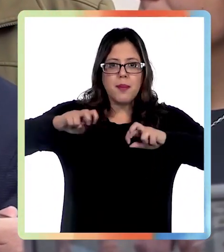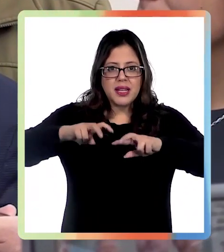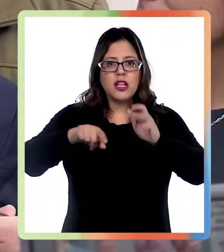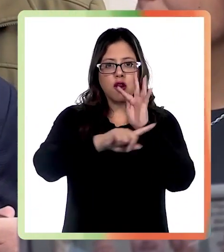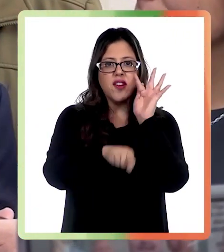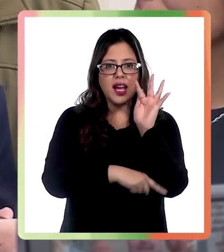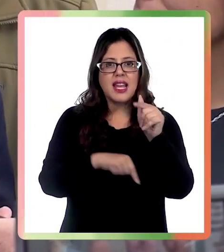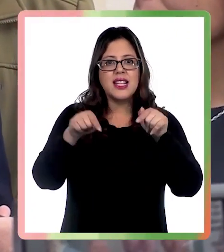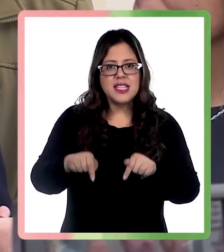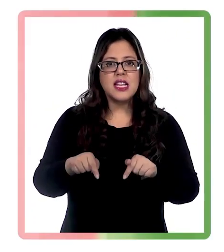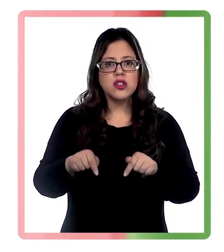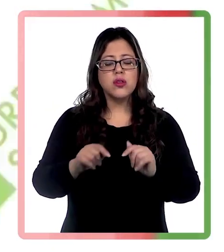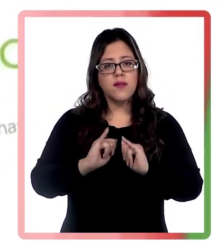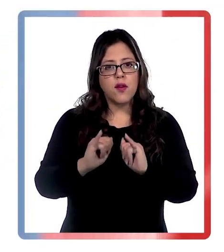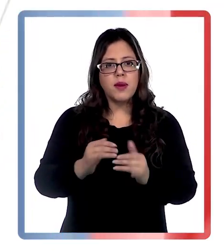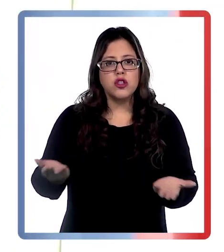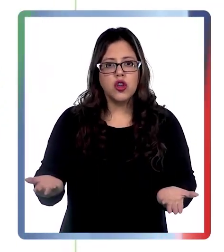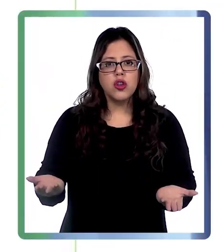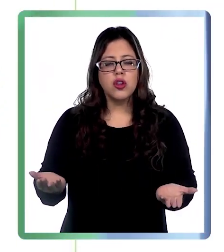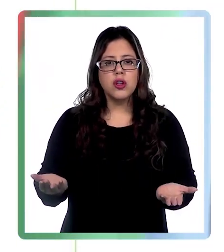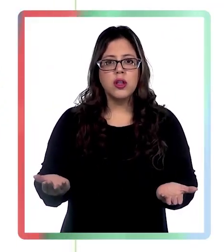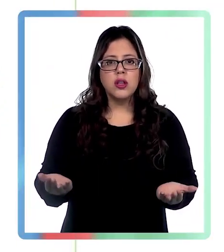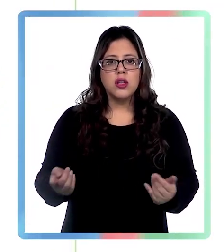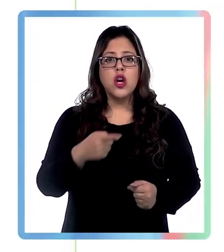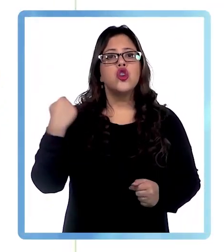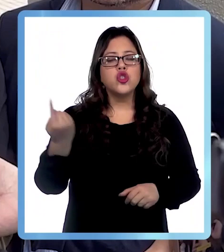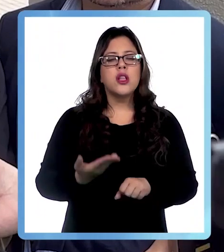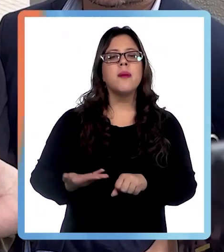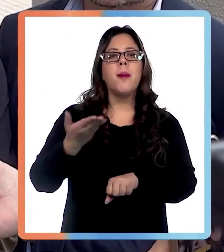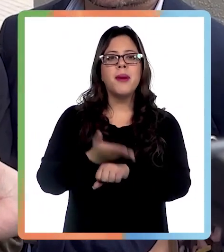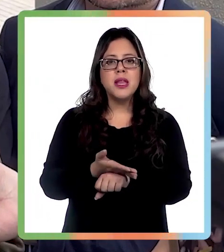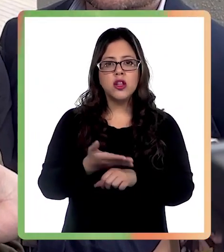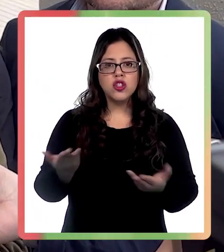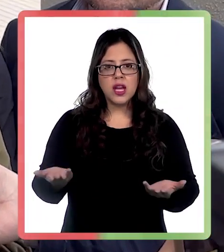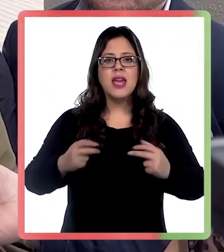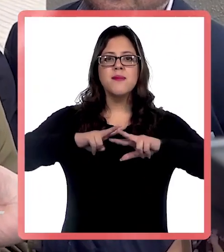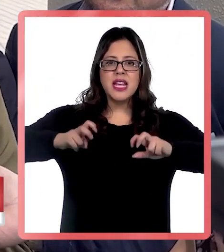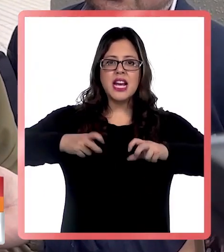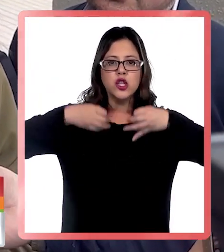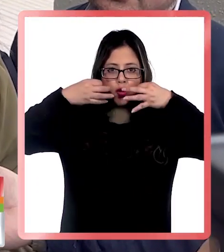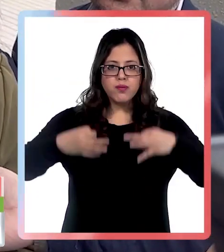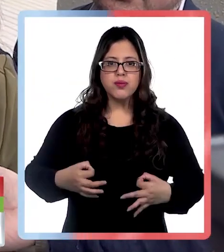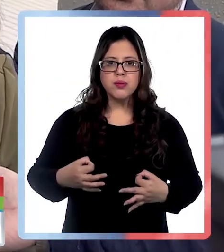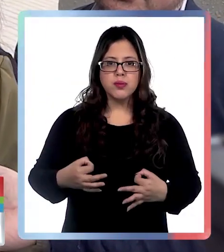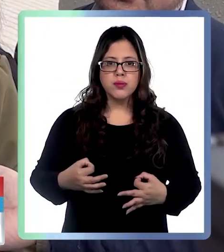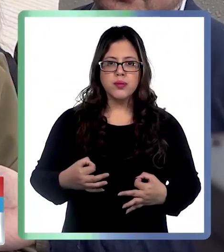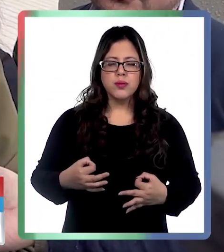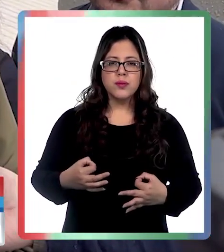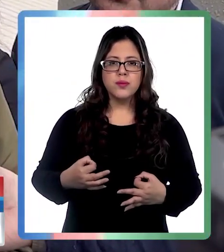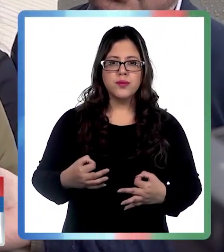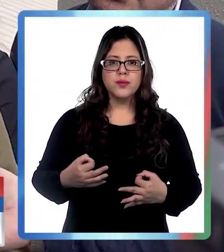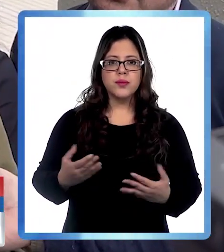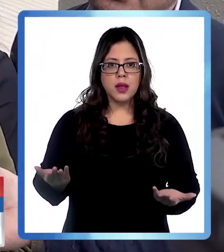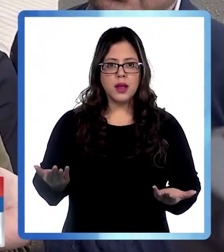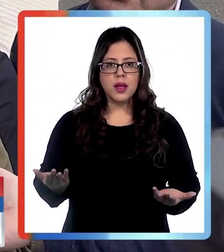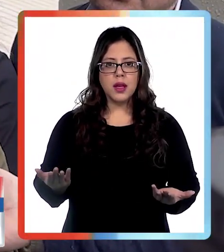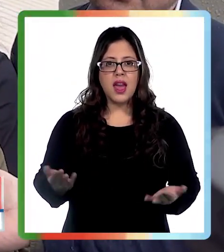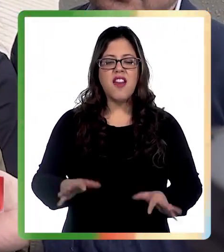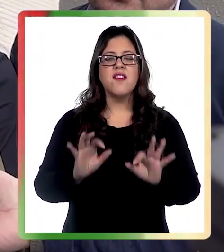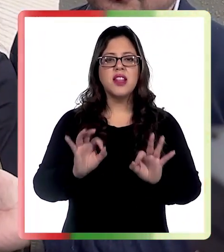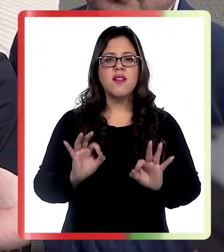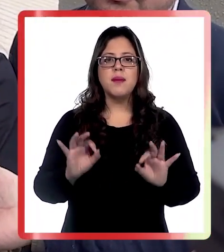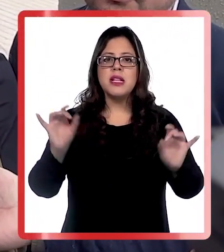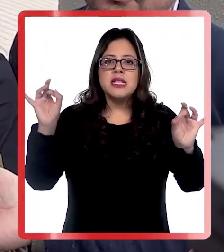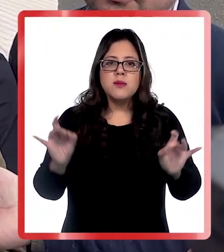está investigando en fiscalía y eso es lo que se está entregando nosotros estamos pidiendo de que se hagan los sumarios correspondientes se busquen